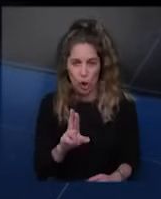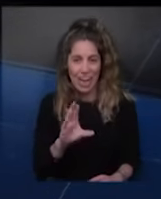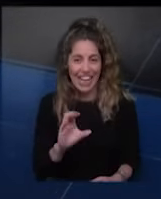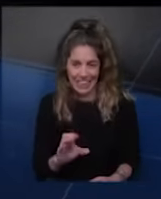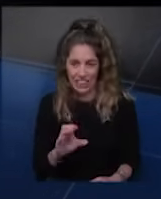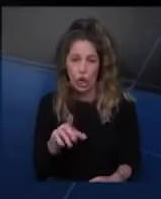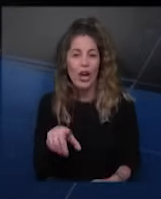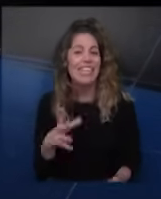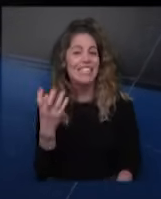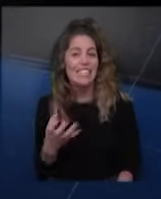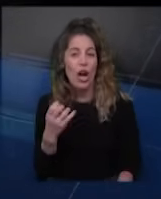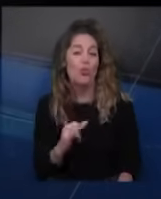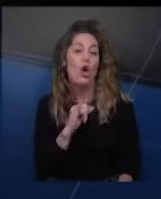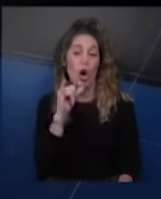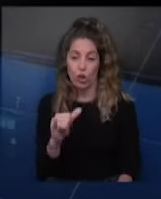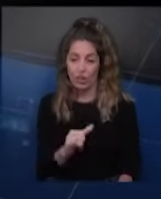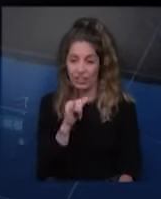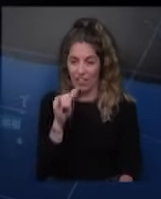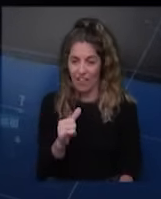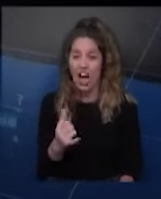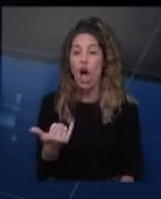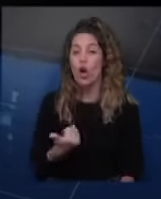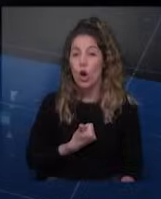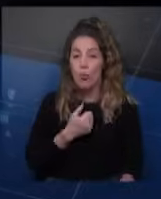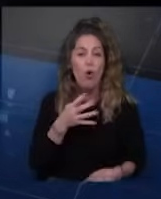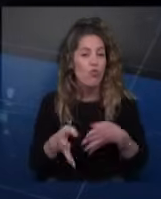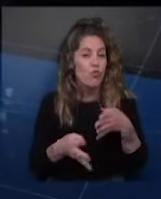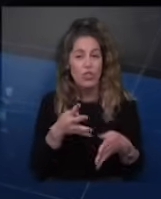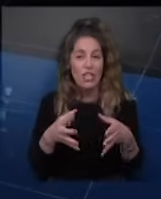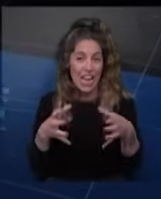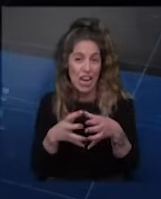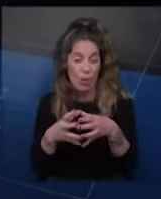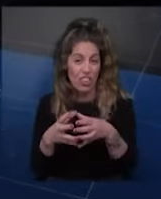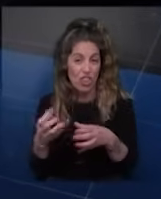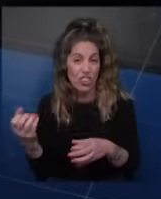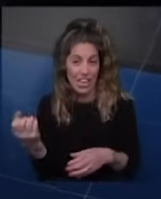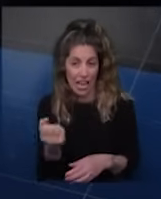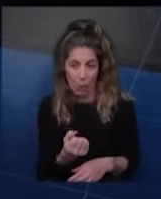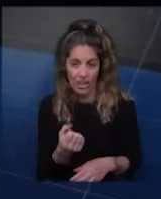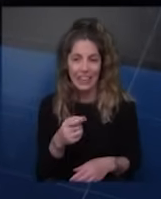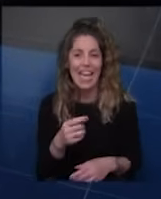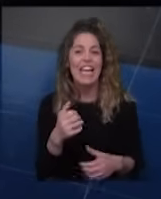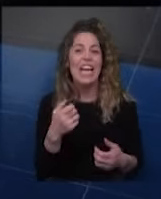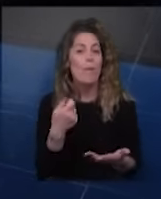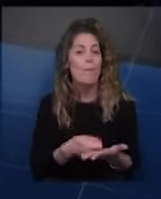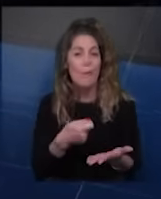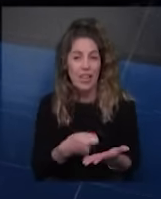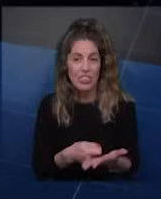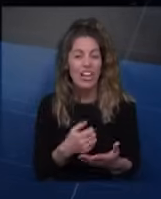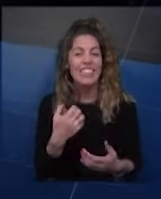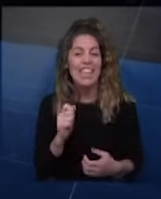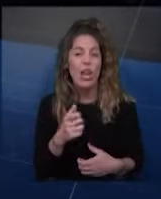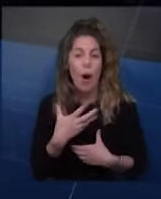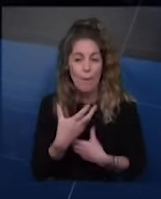verdecio contaba entre otras cosas cómo funcionaba el escuadrón de la muerte qué financiamiento tenía qué apoyo